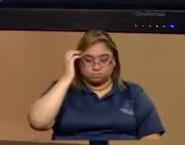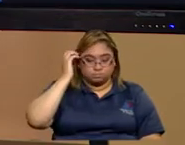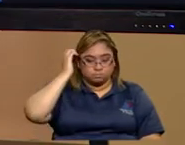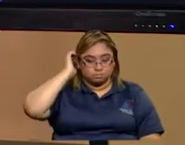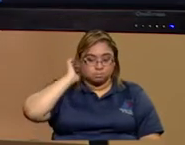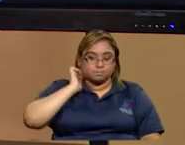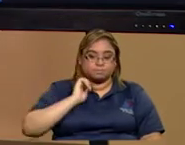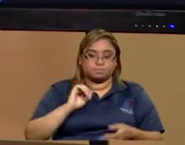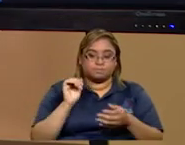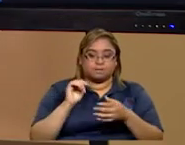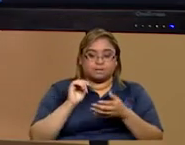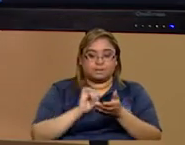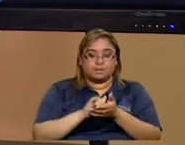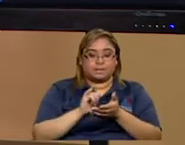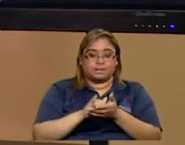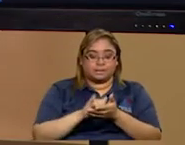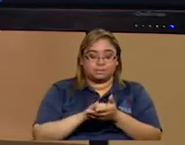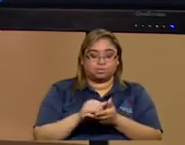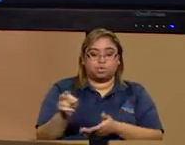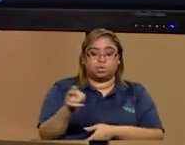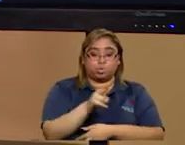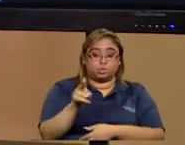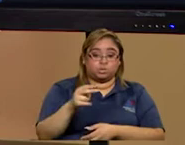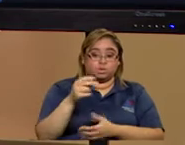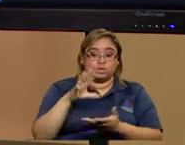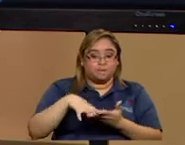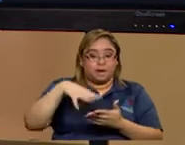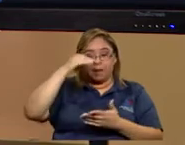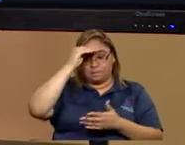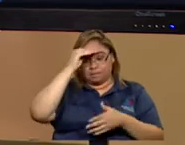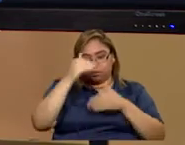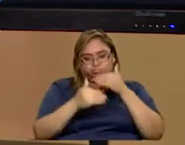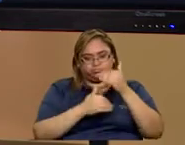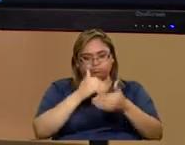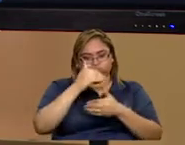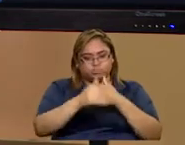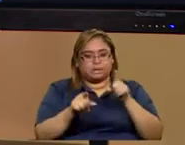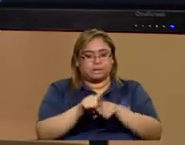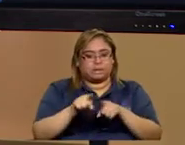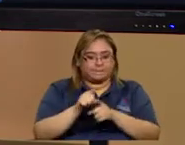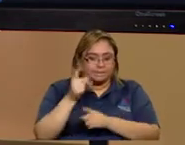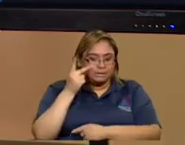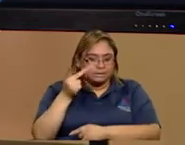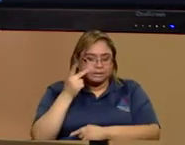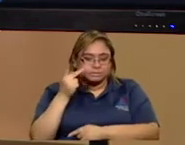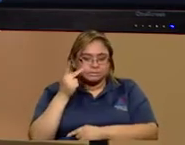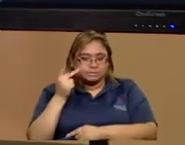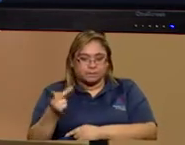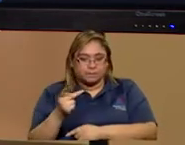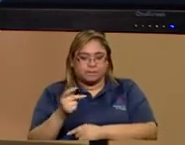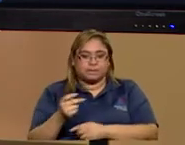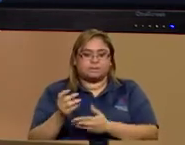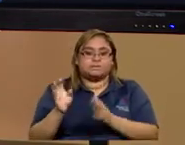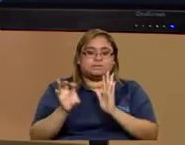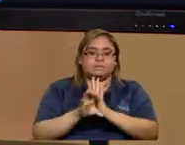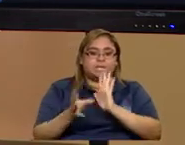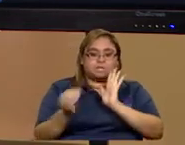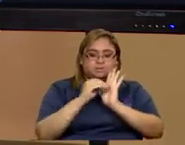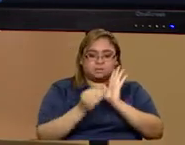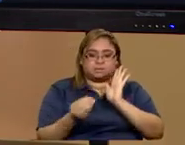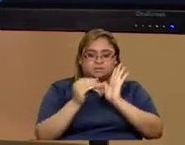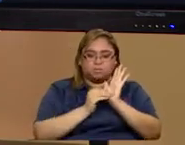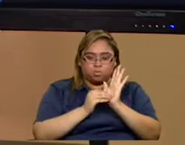Siempre ustedes lo van a observar en la medida de si implementan el código de colores, van